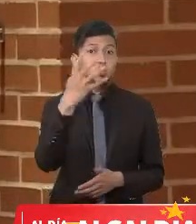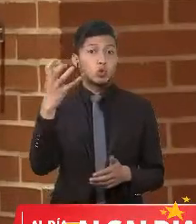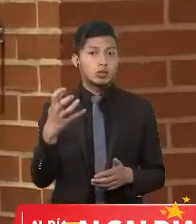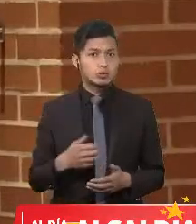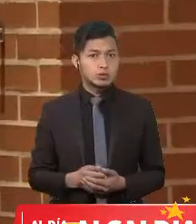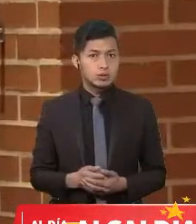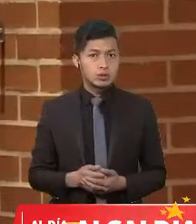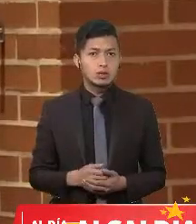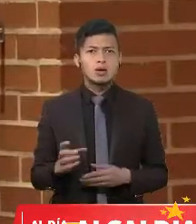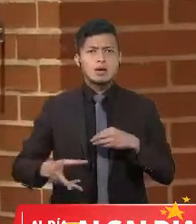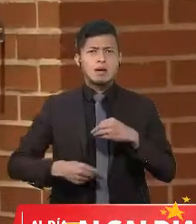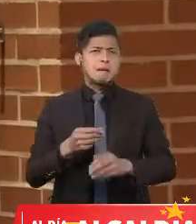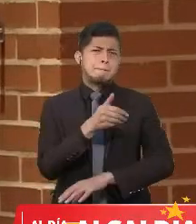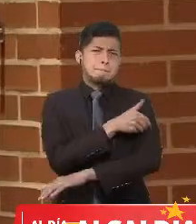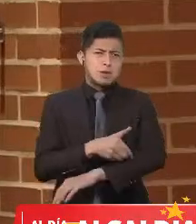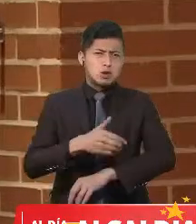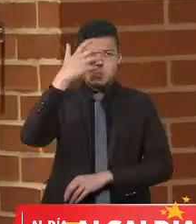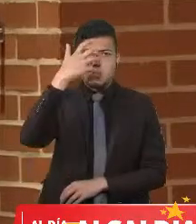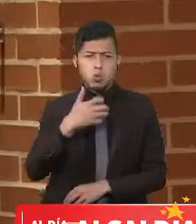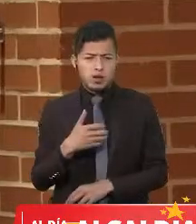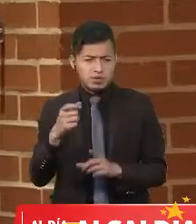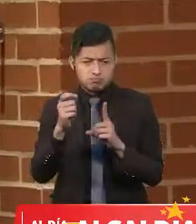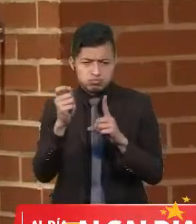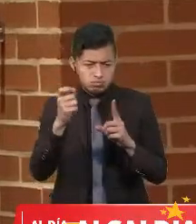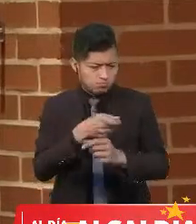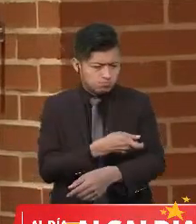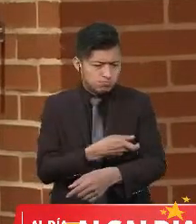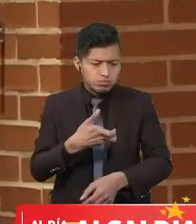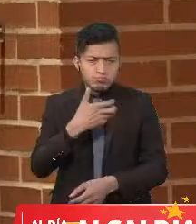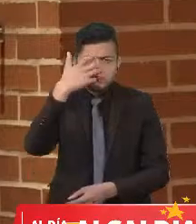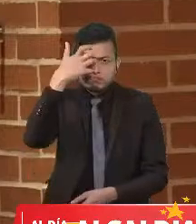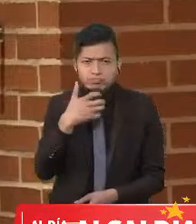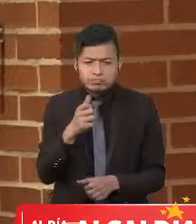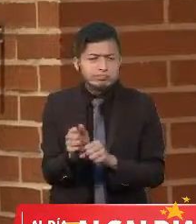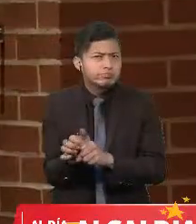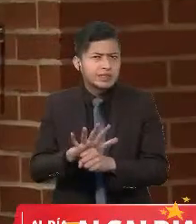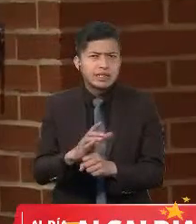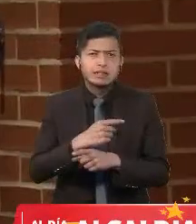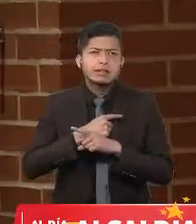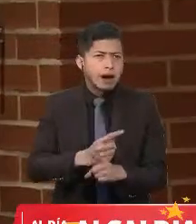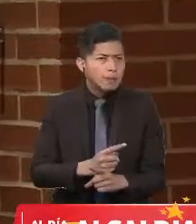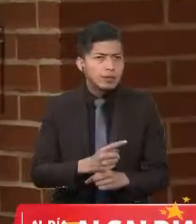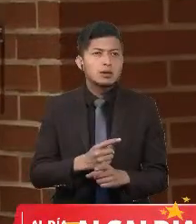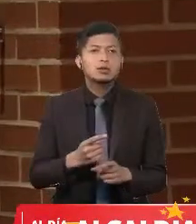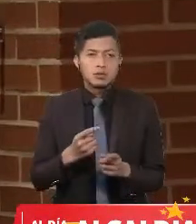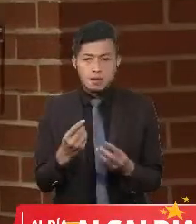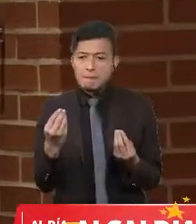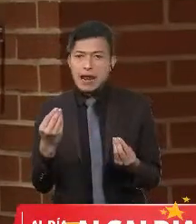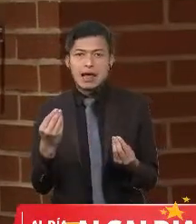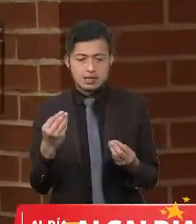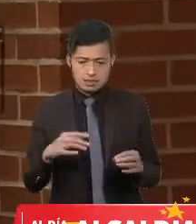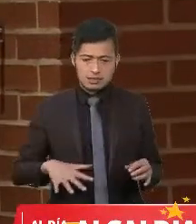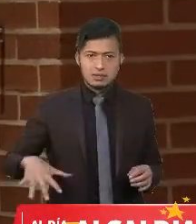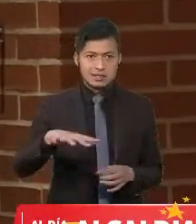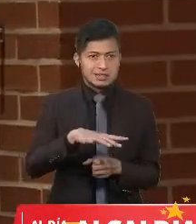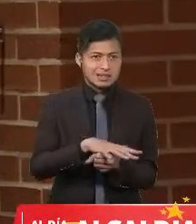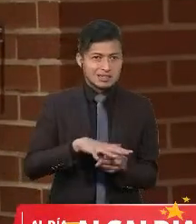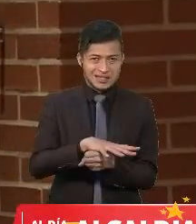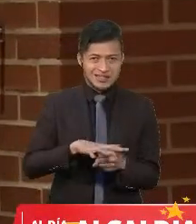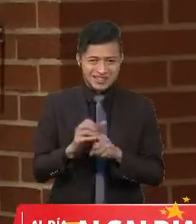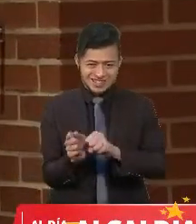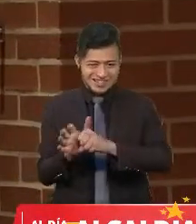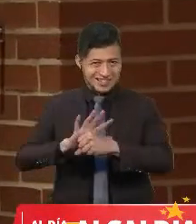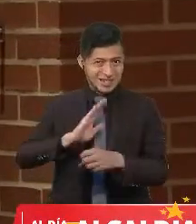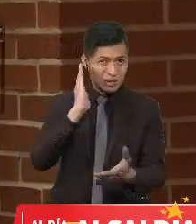pruebas rápidas que permitieron hacerle a las autoridades locales cercos epidemiológicos cuando reventó la pandemia,